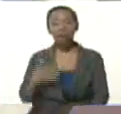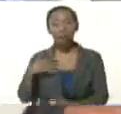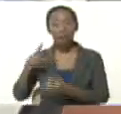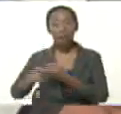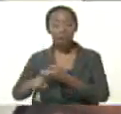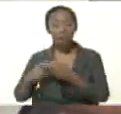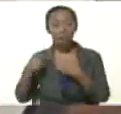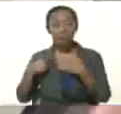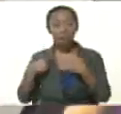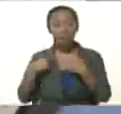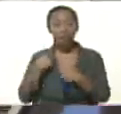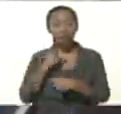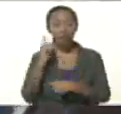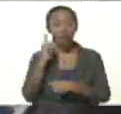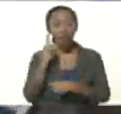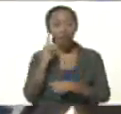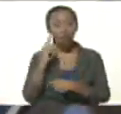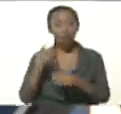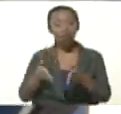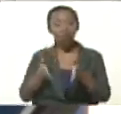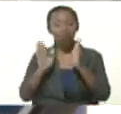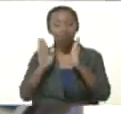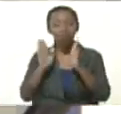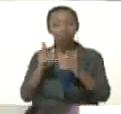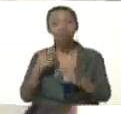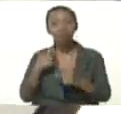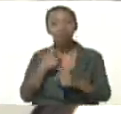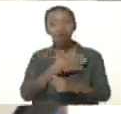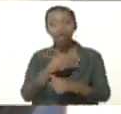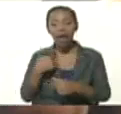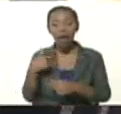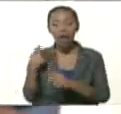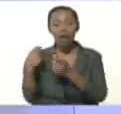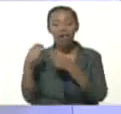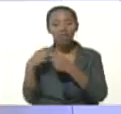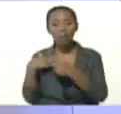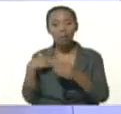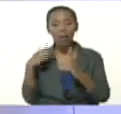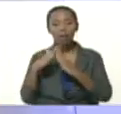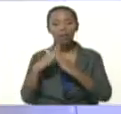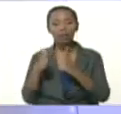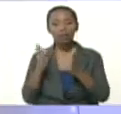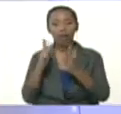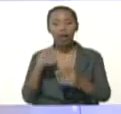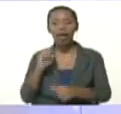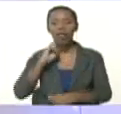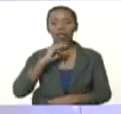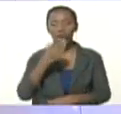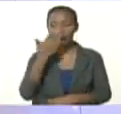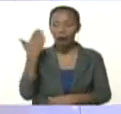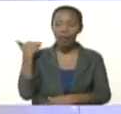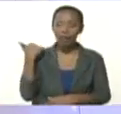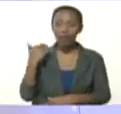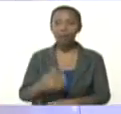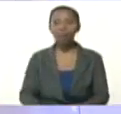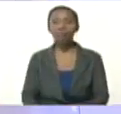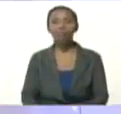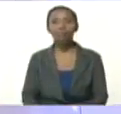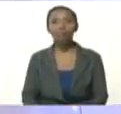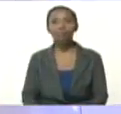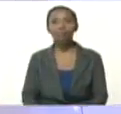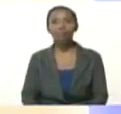apartamento, estamos pendientes en venderlo. ¿Oíste? De nuestra vida anterior. Bueno, por aquí